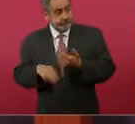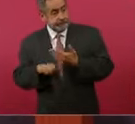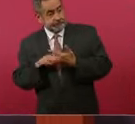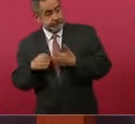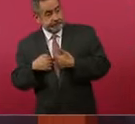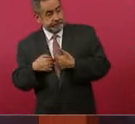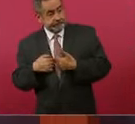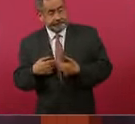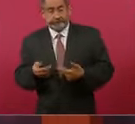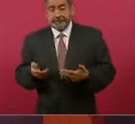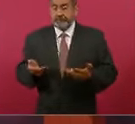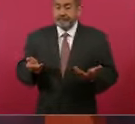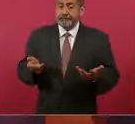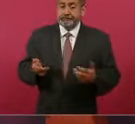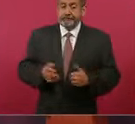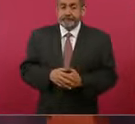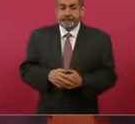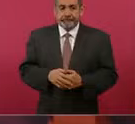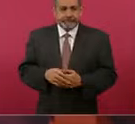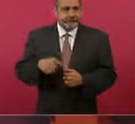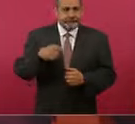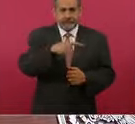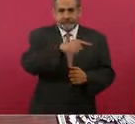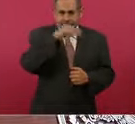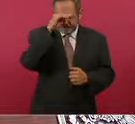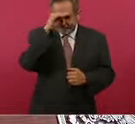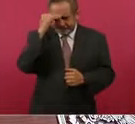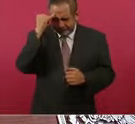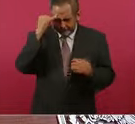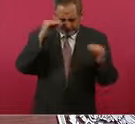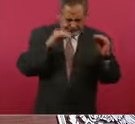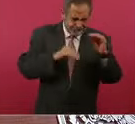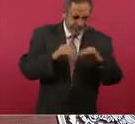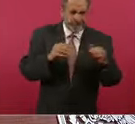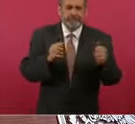Entonces arman con la